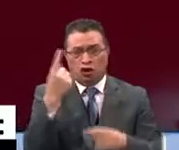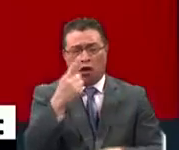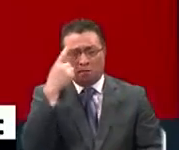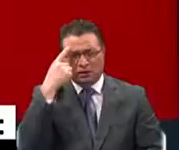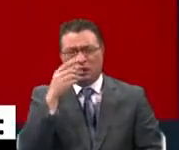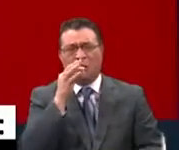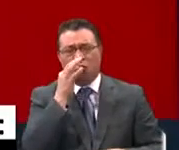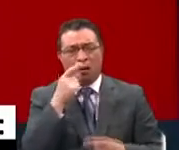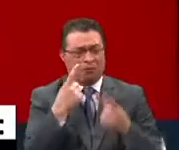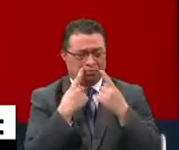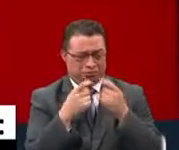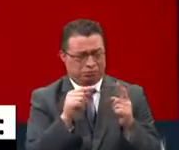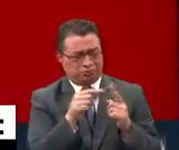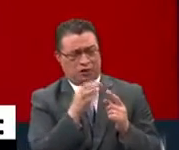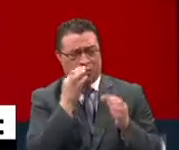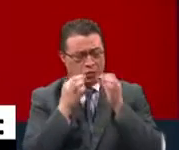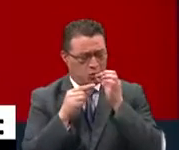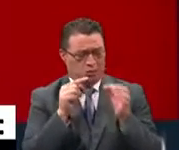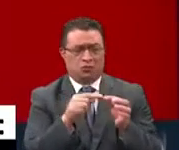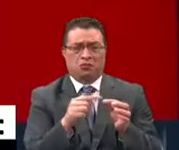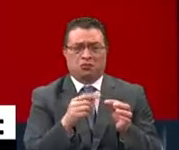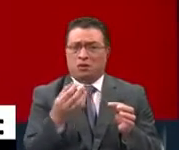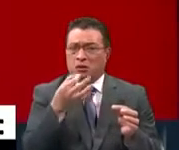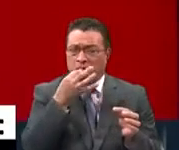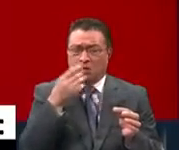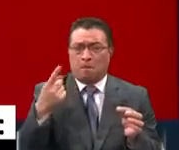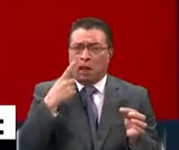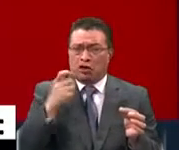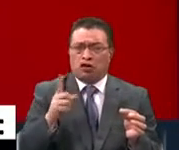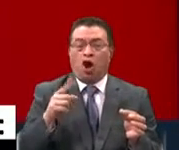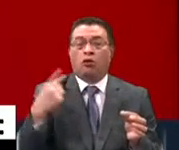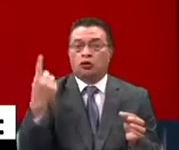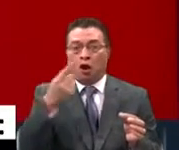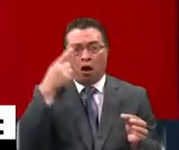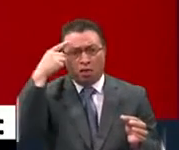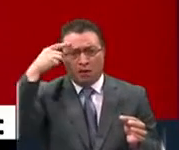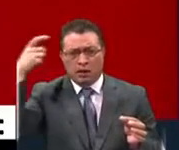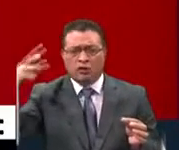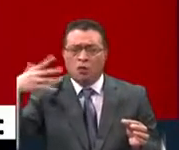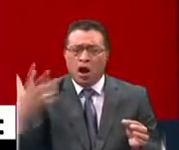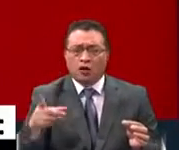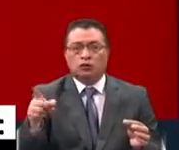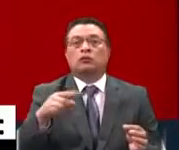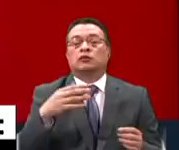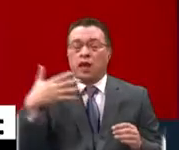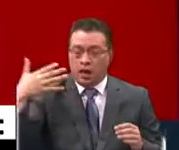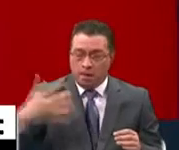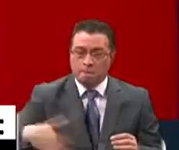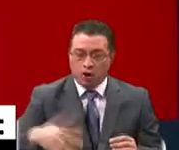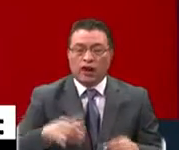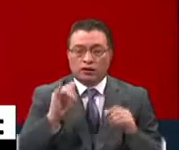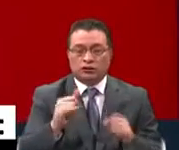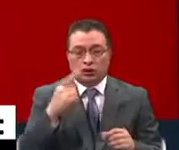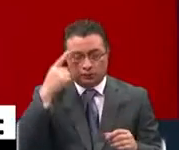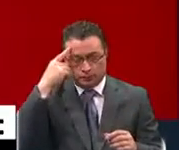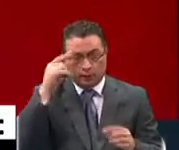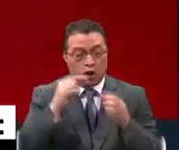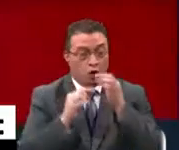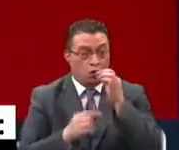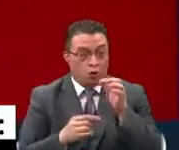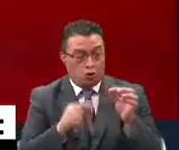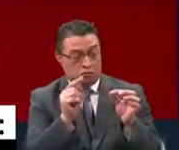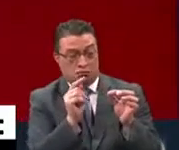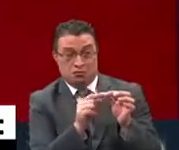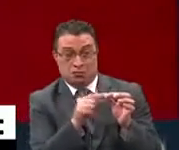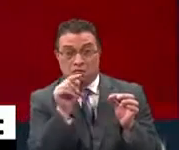ministro? Mire, yo creo que es importante justamente tener una señal de percepción de